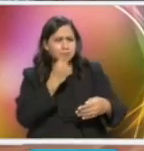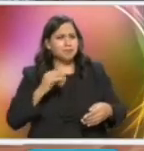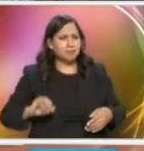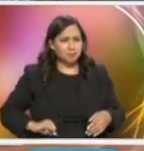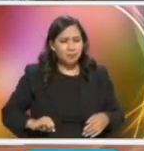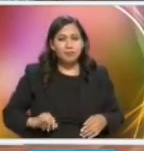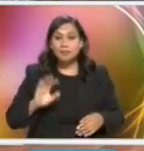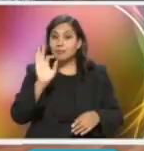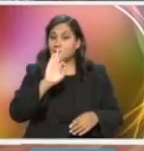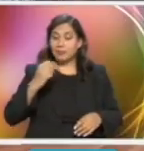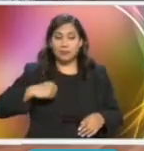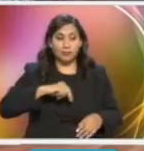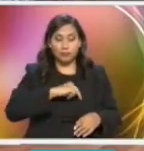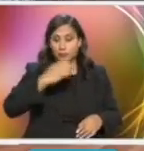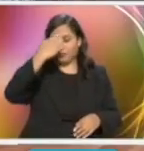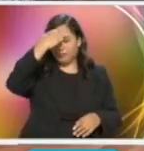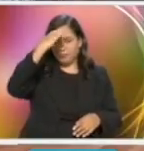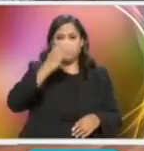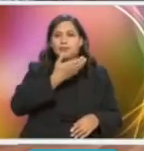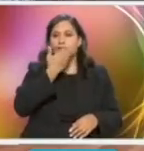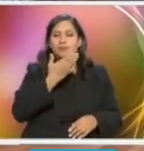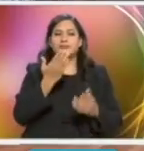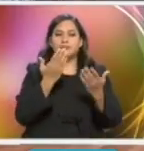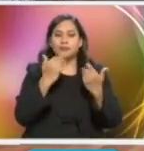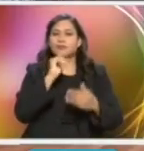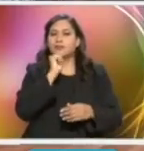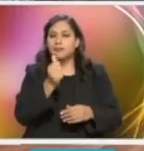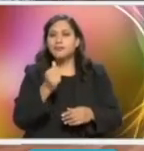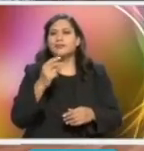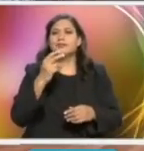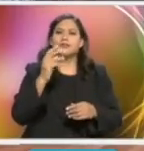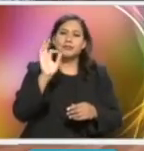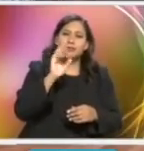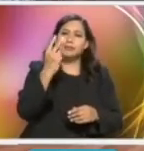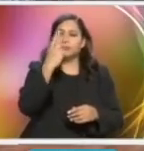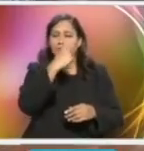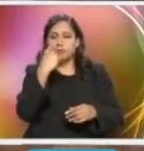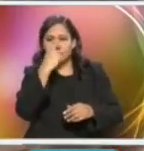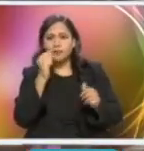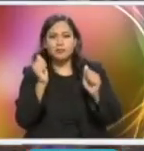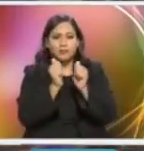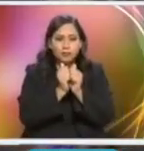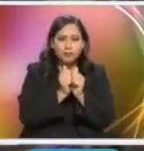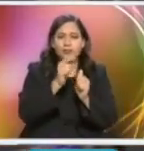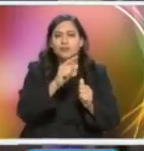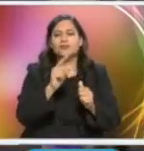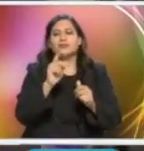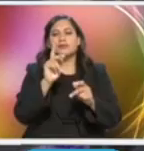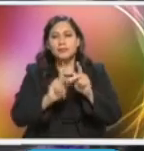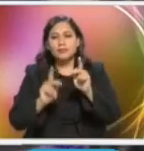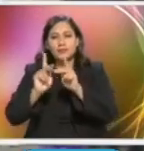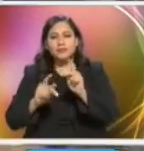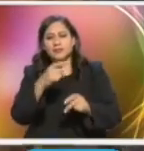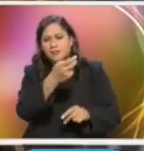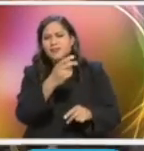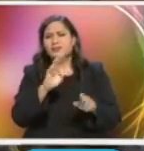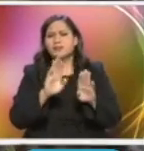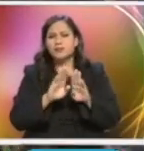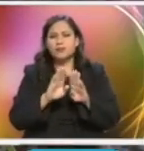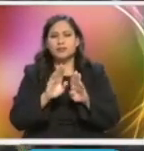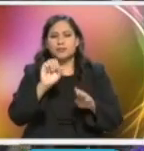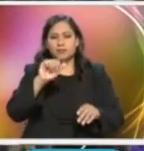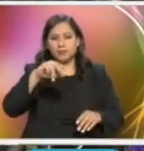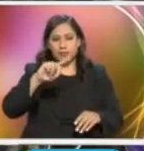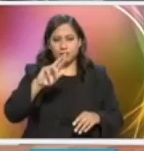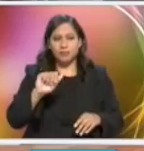mejor no estábamos tan acostumbrados a disfrutar porque estamos como que de 2 horas con intermedio y todo. Esta modalidad, platícanos, Andrea. Pues mira, lo